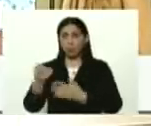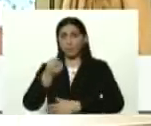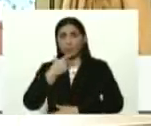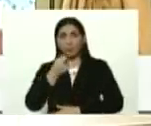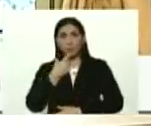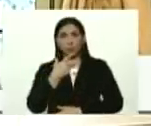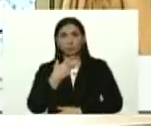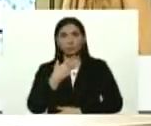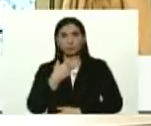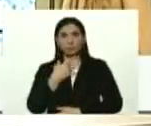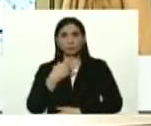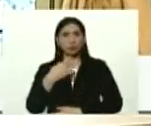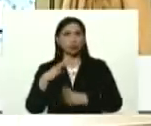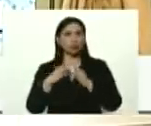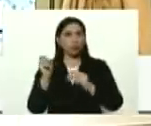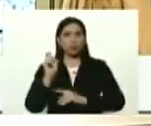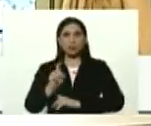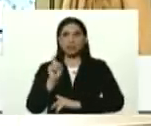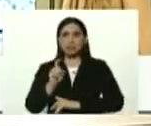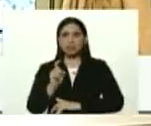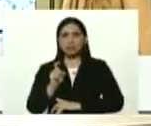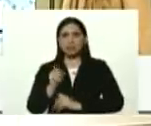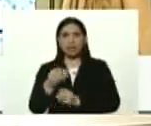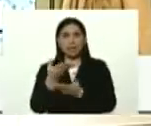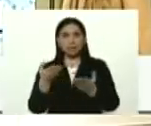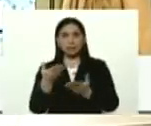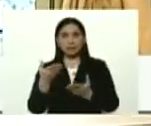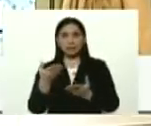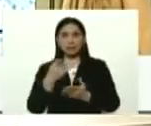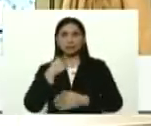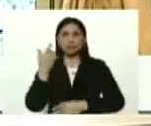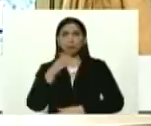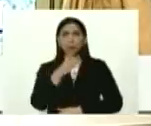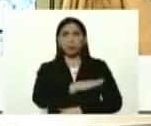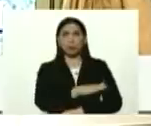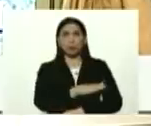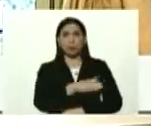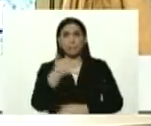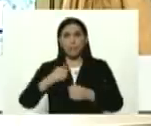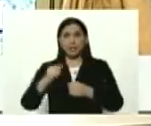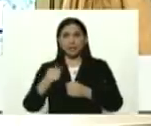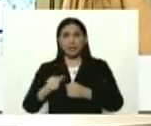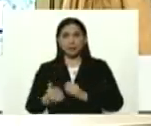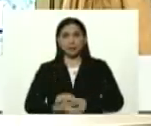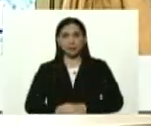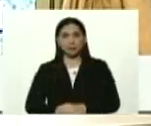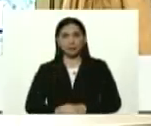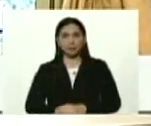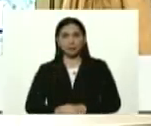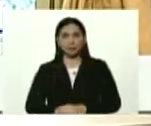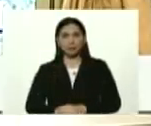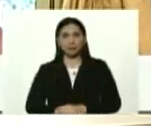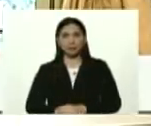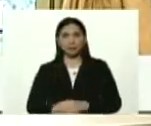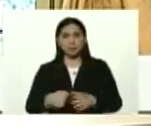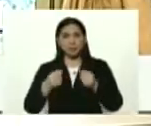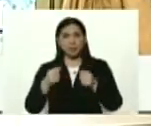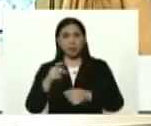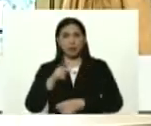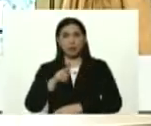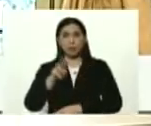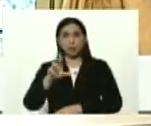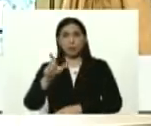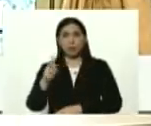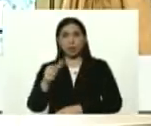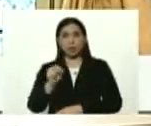tratamientos, todo lo que necesite, y así se nos han ido cuatro pacientes en Maracaibo, por el del mercado de Las Pulgas en